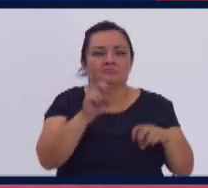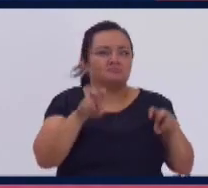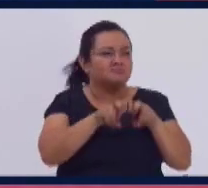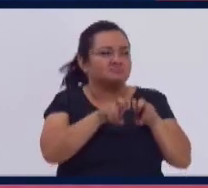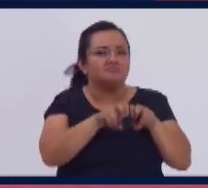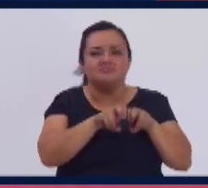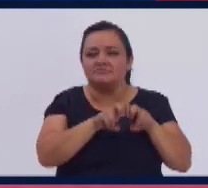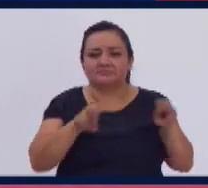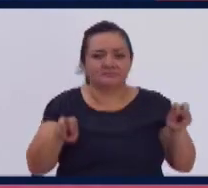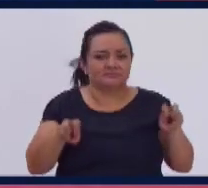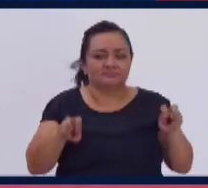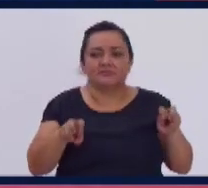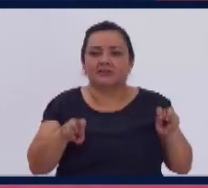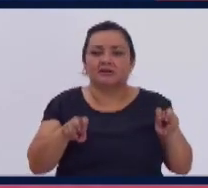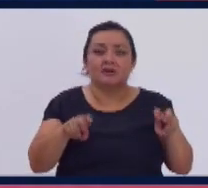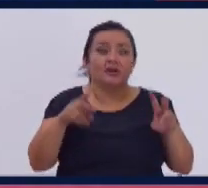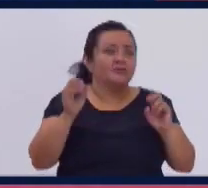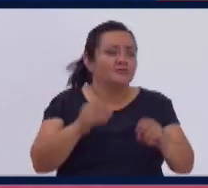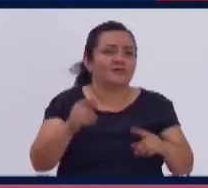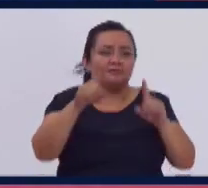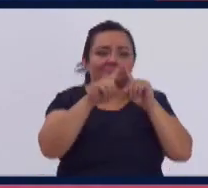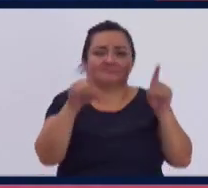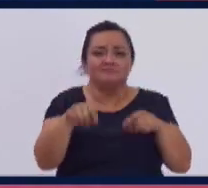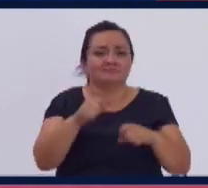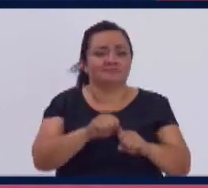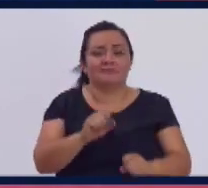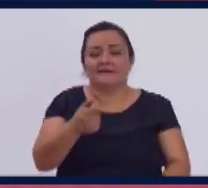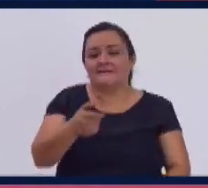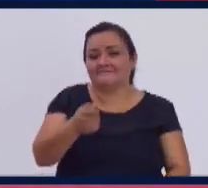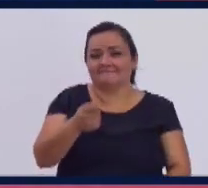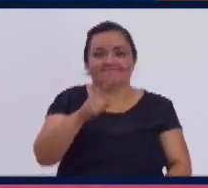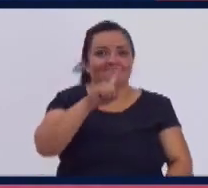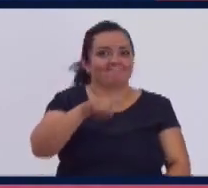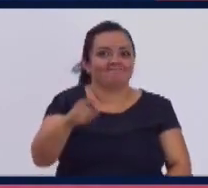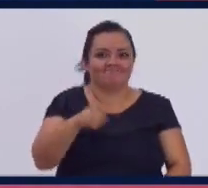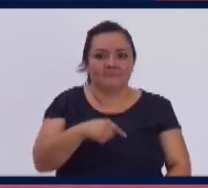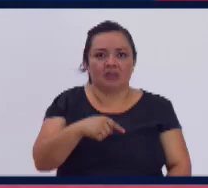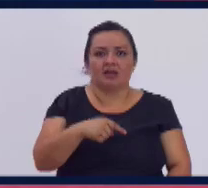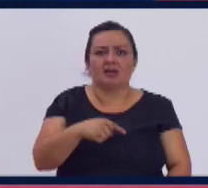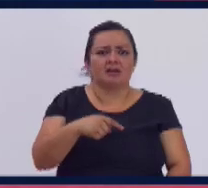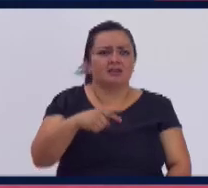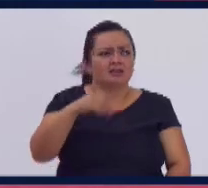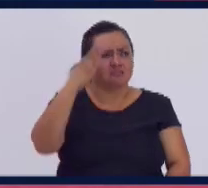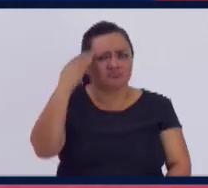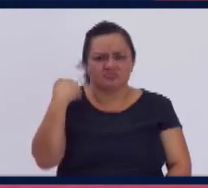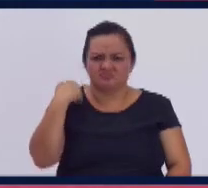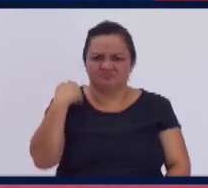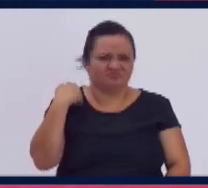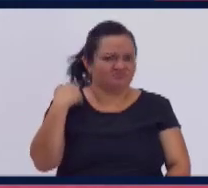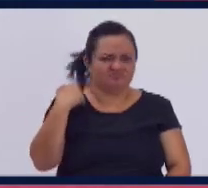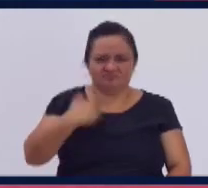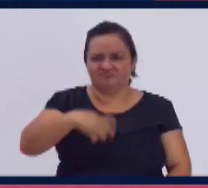podía tocar el refrigerador, no podía utilizar la televisión porque todo era prohibido, porque la vieja era una bruja.